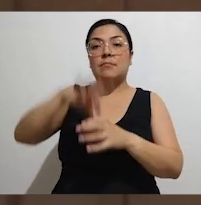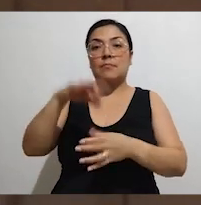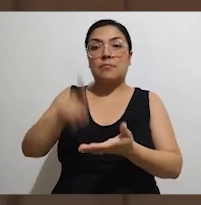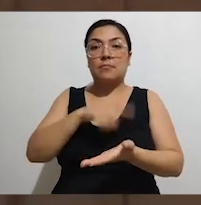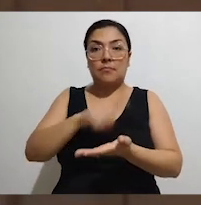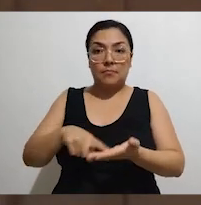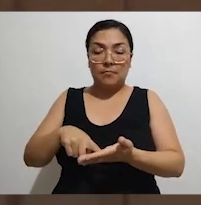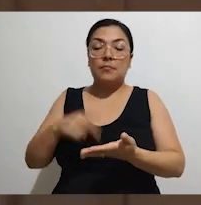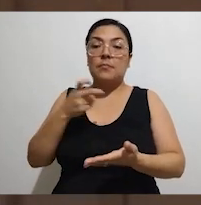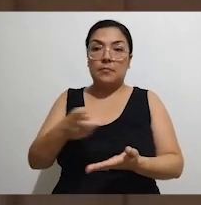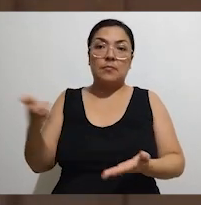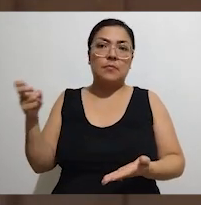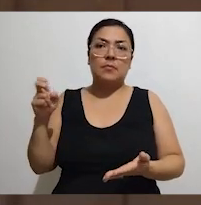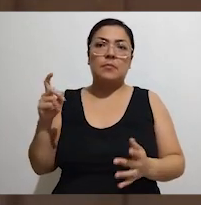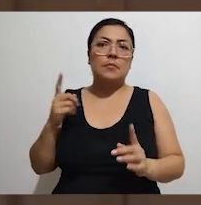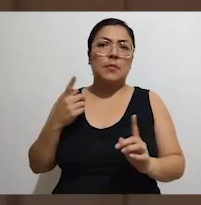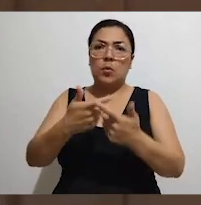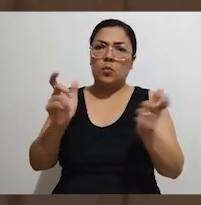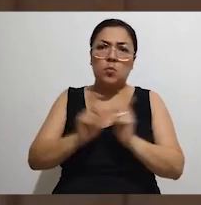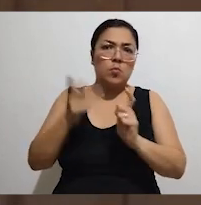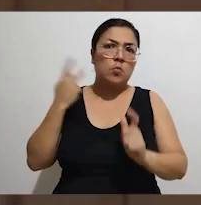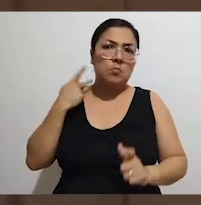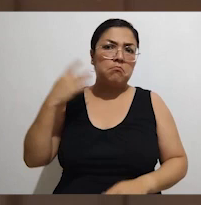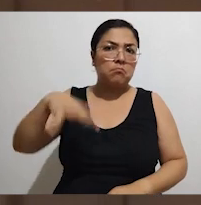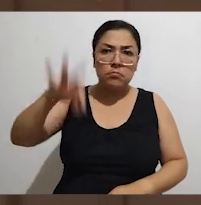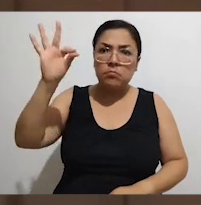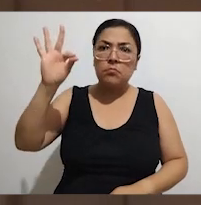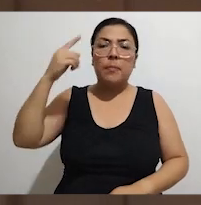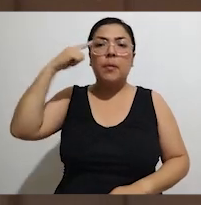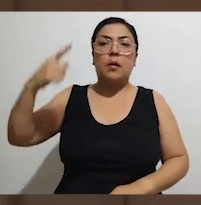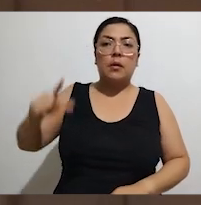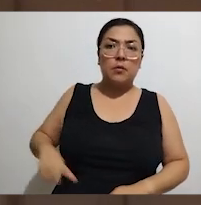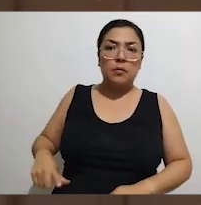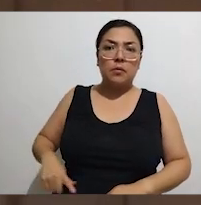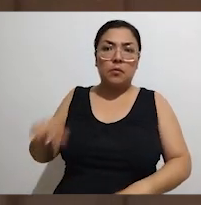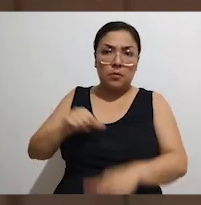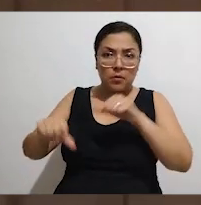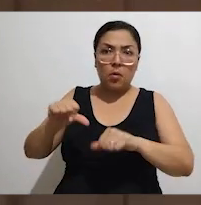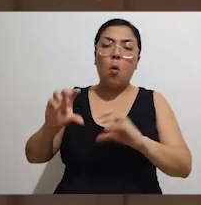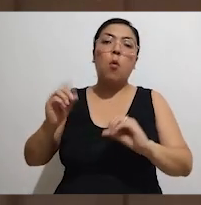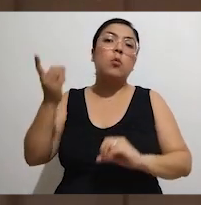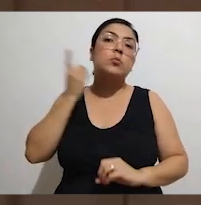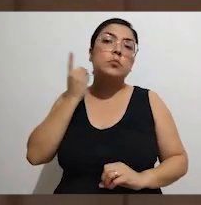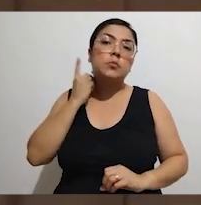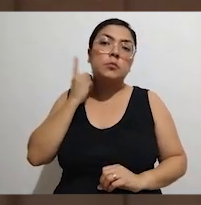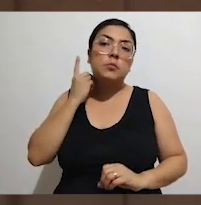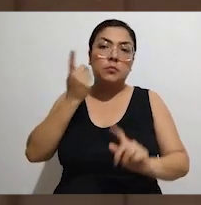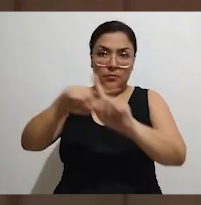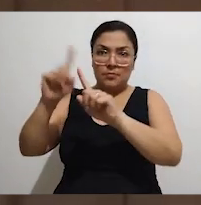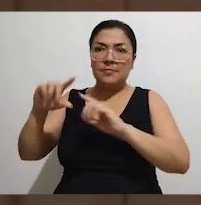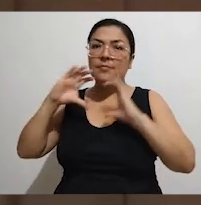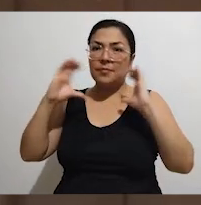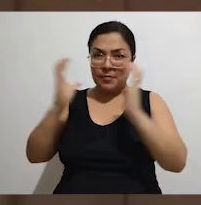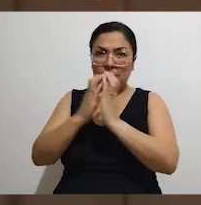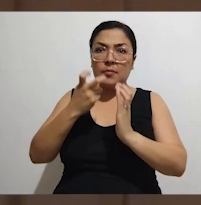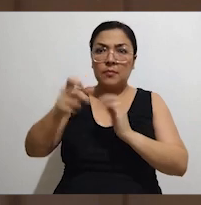por las diferentes opciones políticas en tanto la elección de gobernatura como en la elección para conformar el Congreso